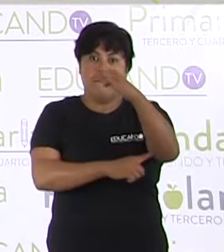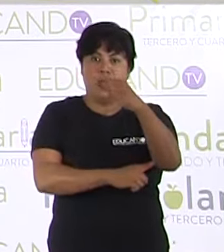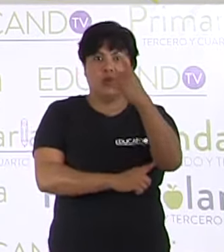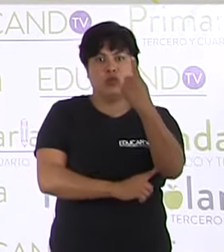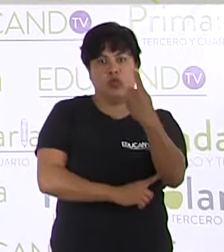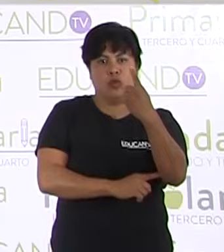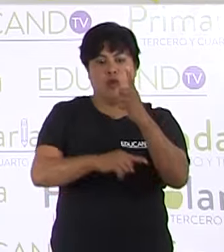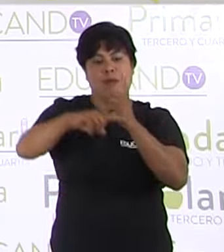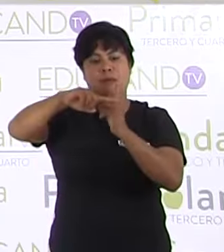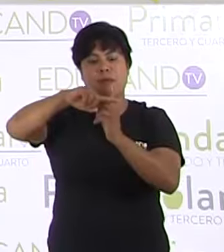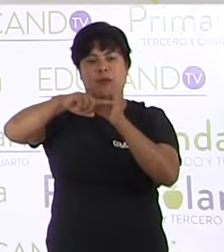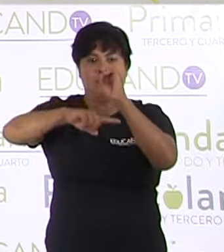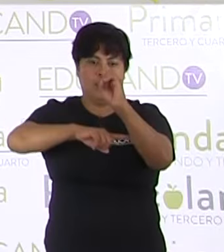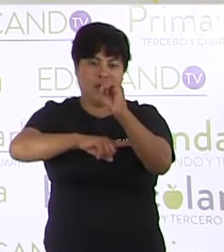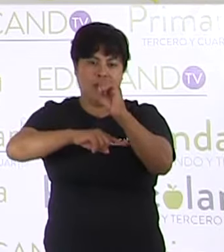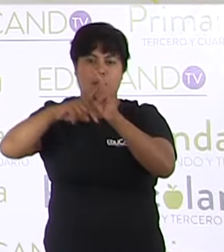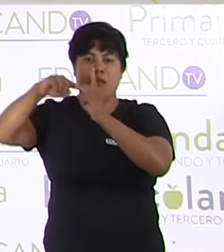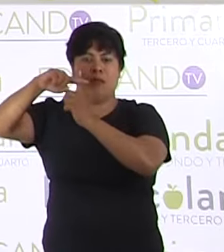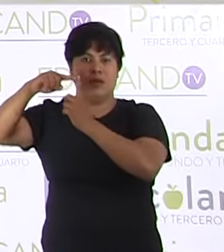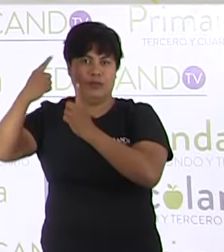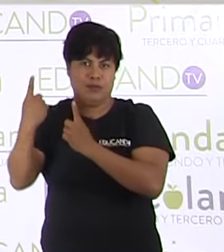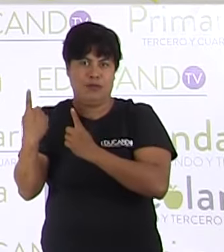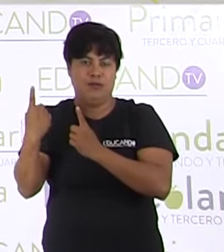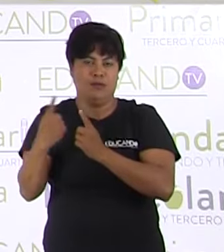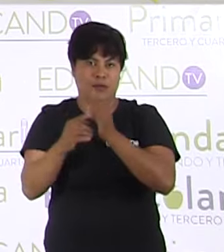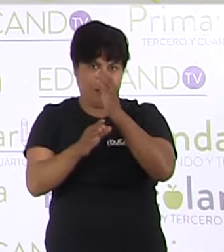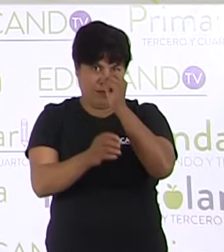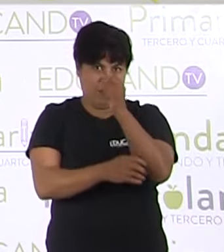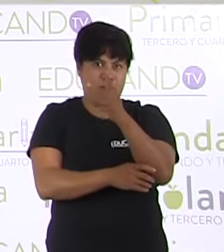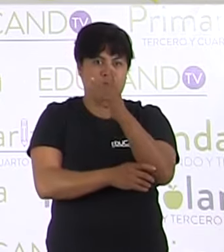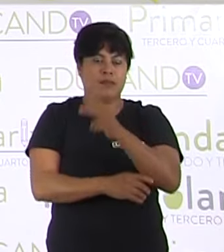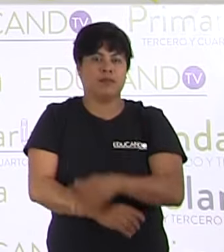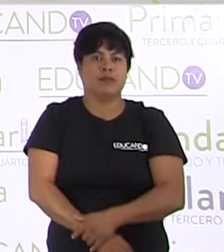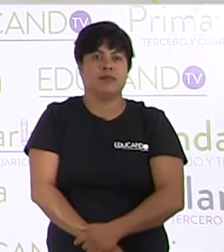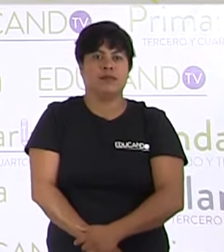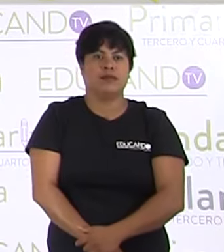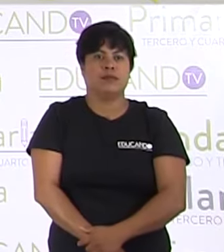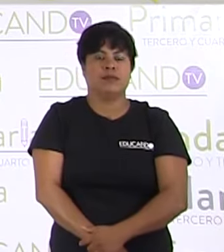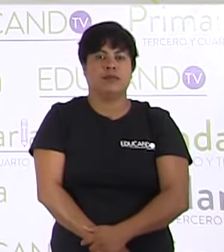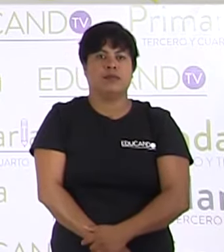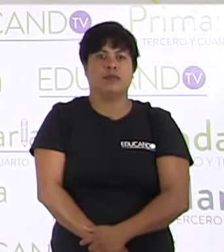+ 1 de acuerdo